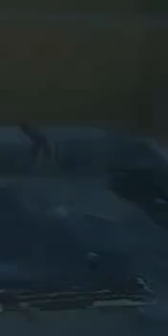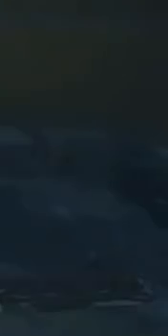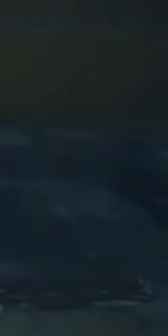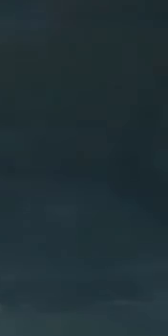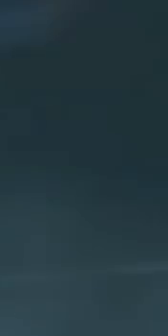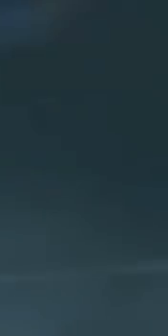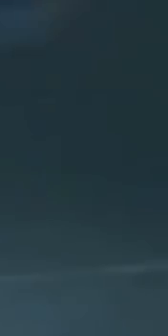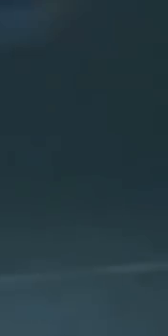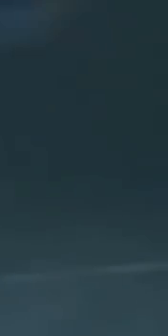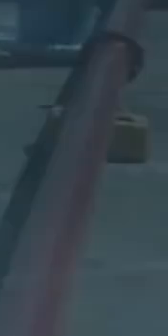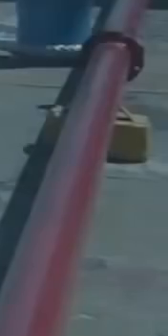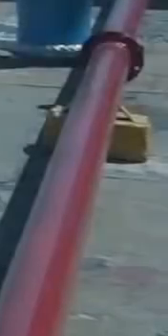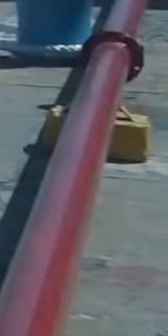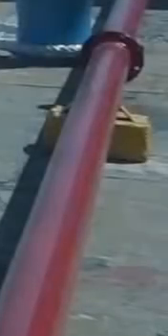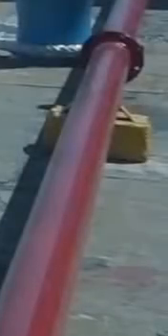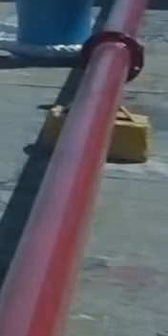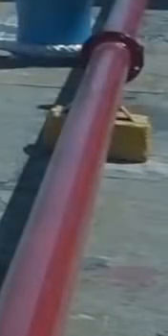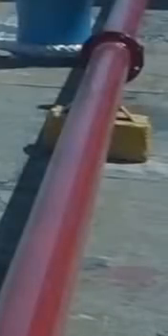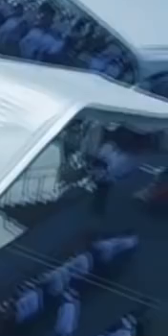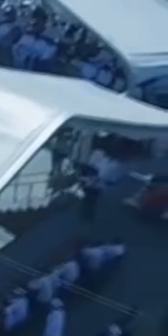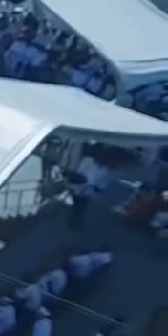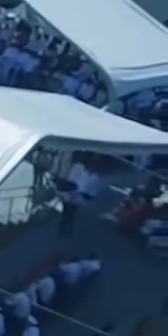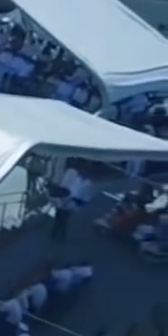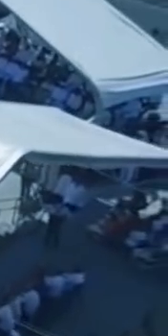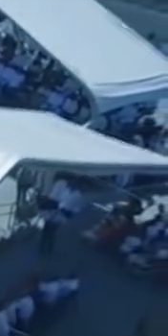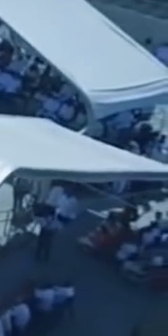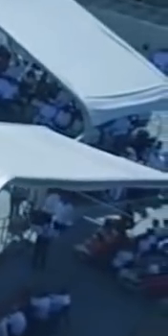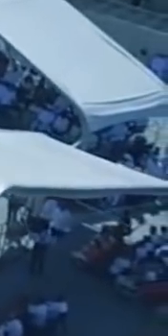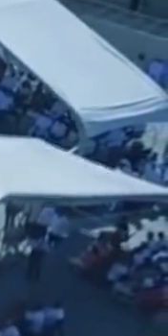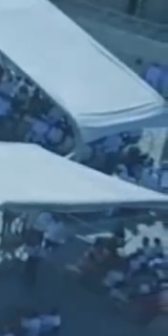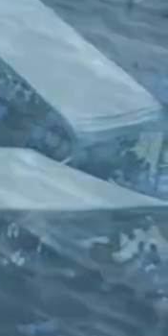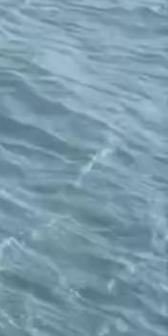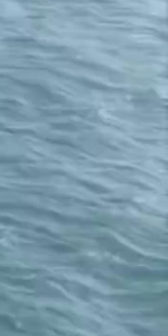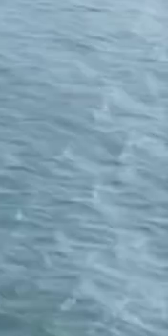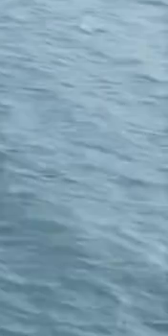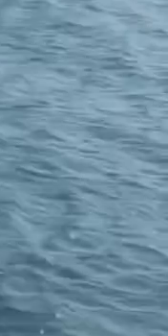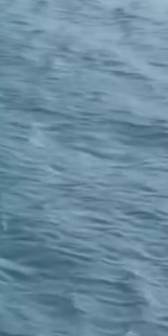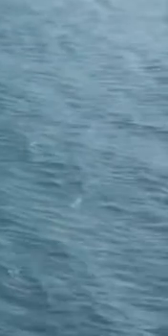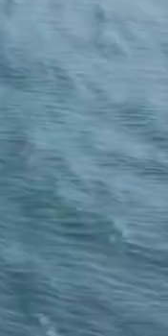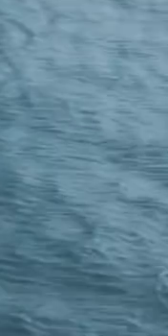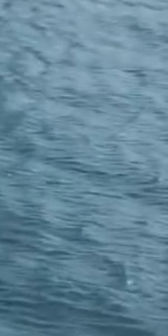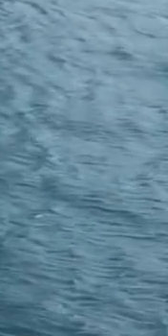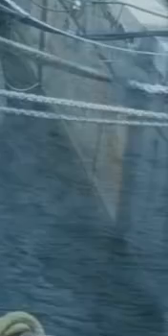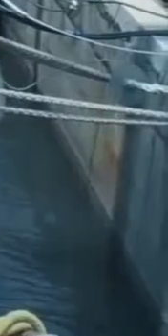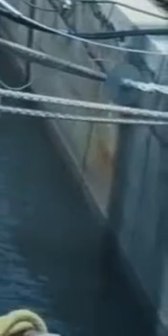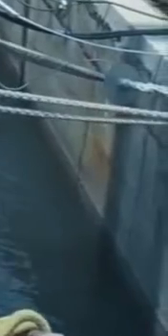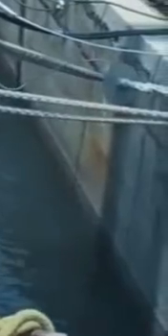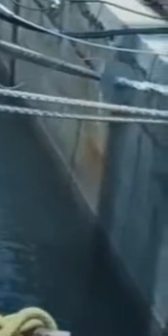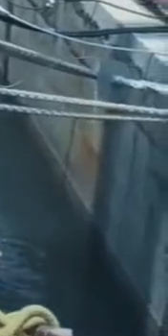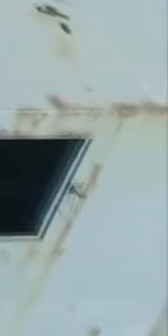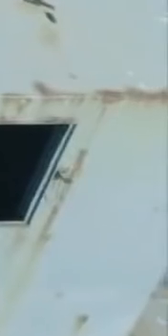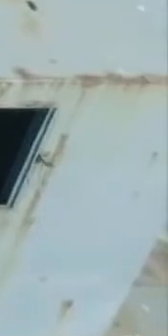En el mejor de los casos, creciendo a este ritmo, Brasil y México alcanzarán los niveles del 2019 en